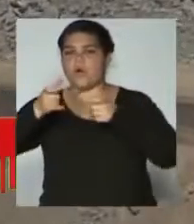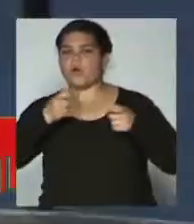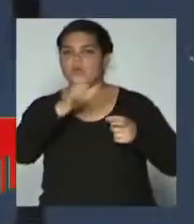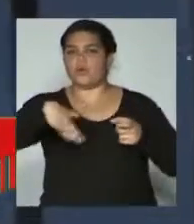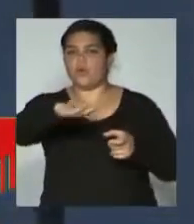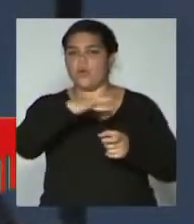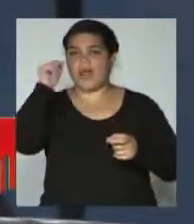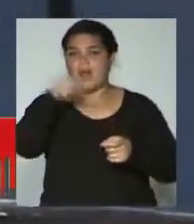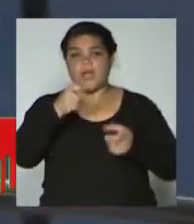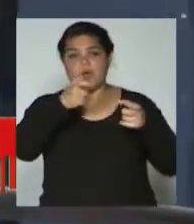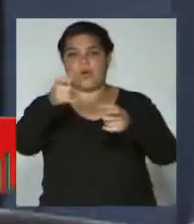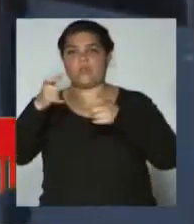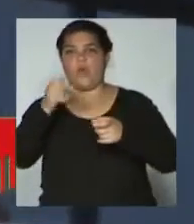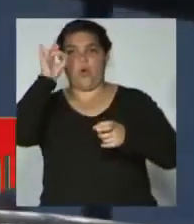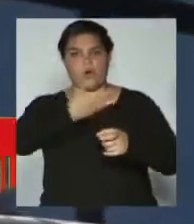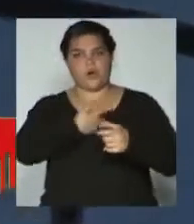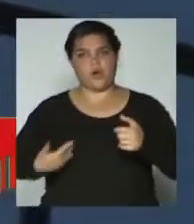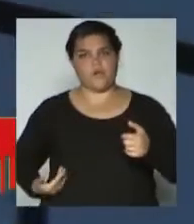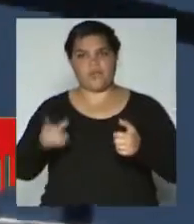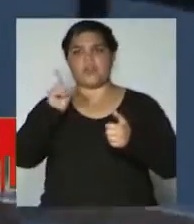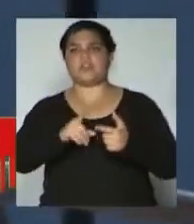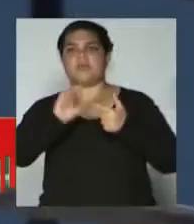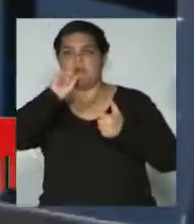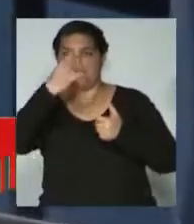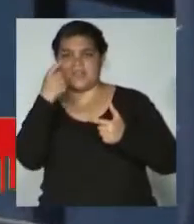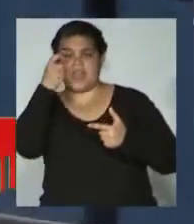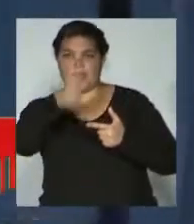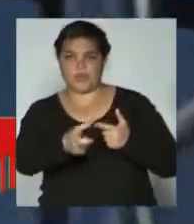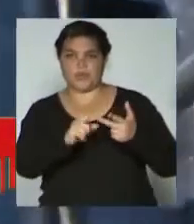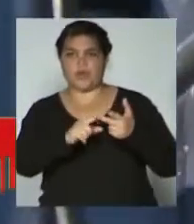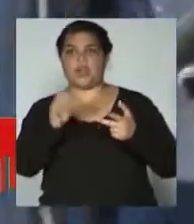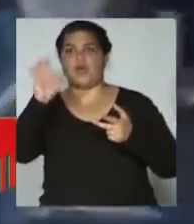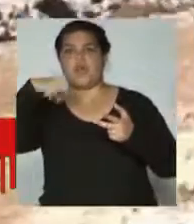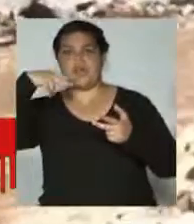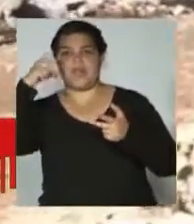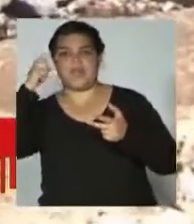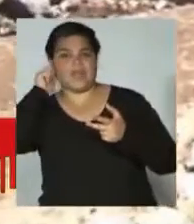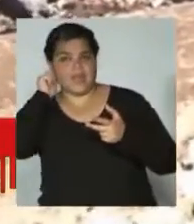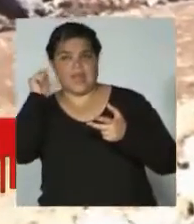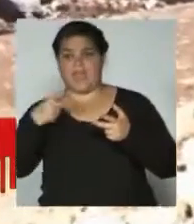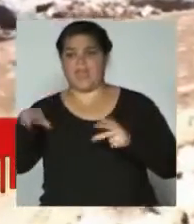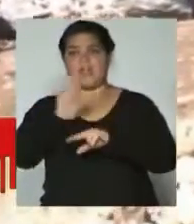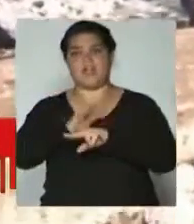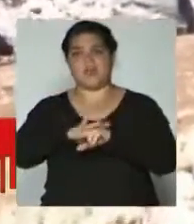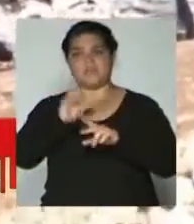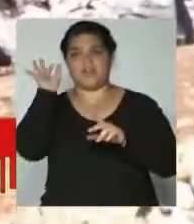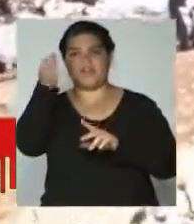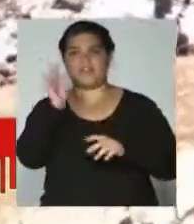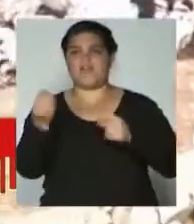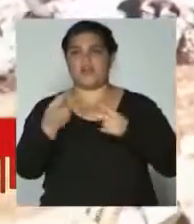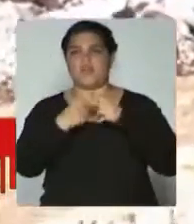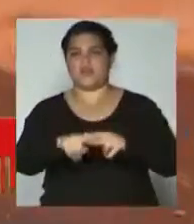y controlados no solo por el Estado, sino por universidades y ONG que acrediten la capacidad técnica para